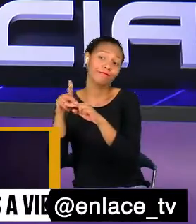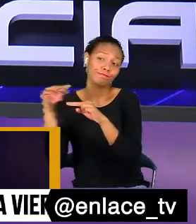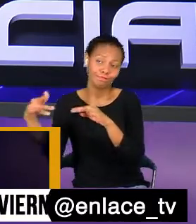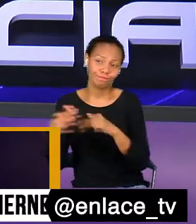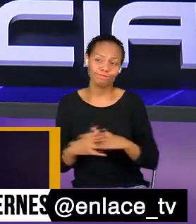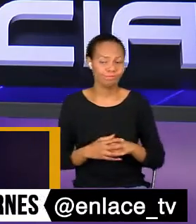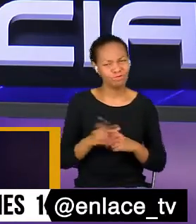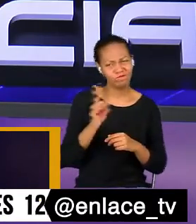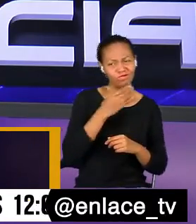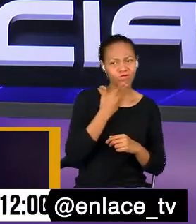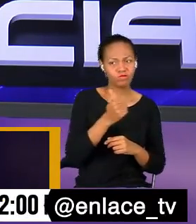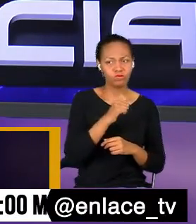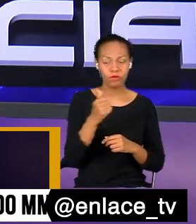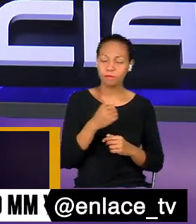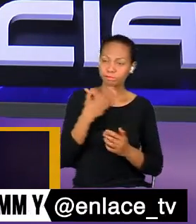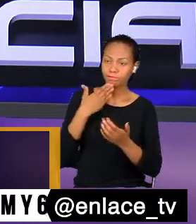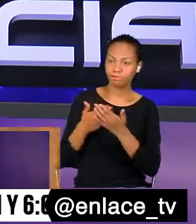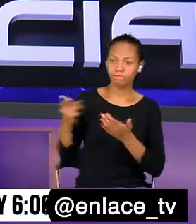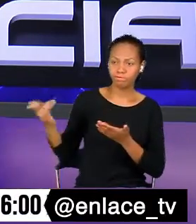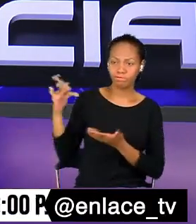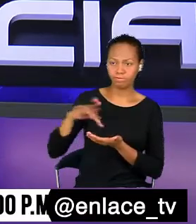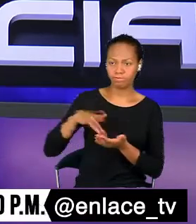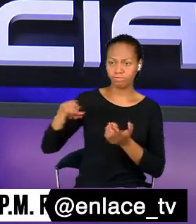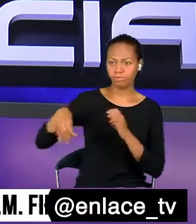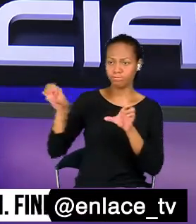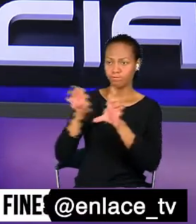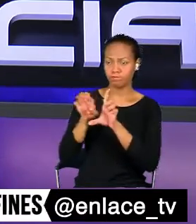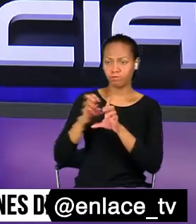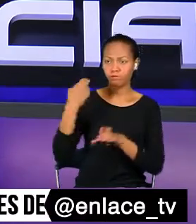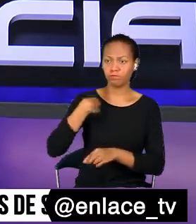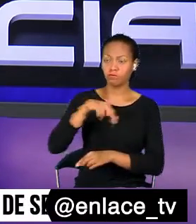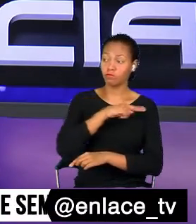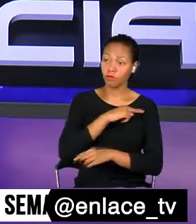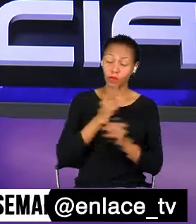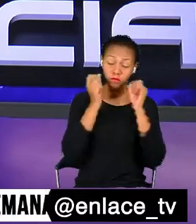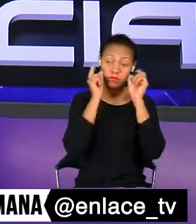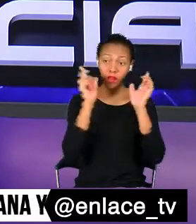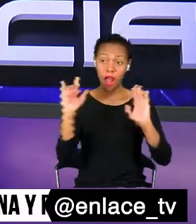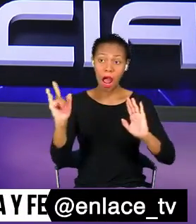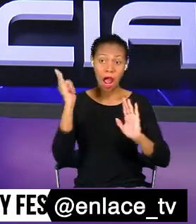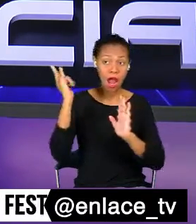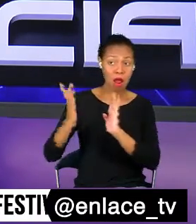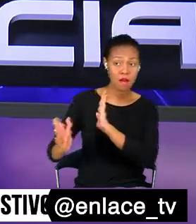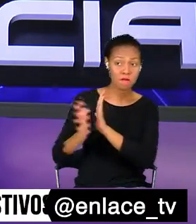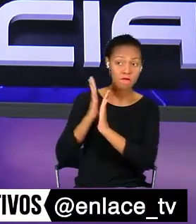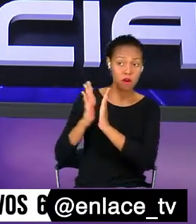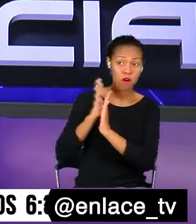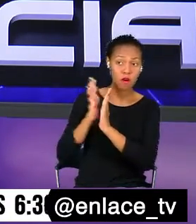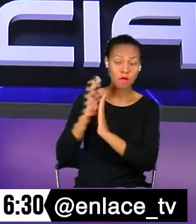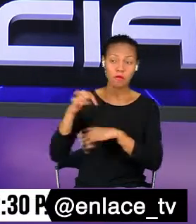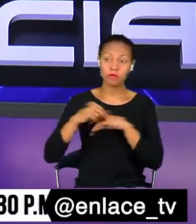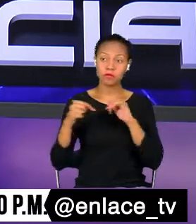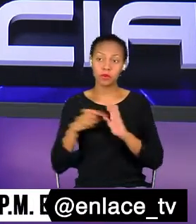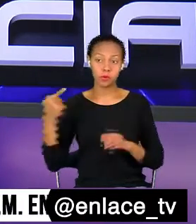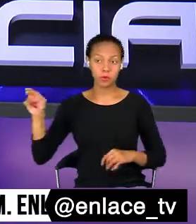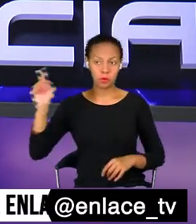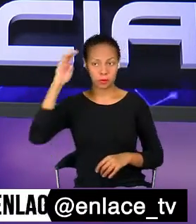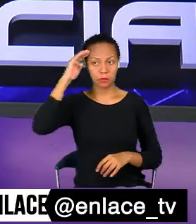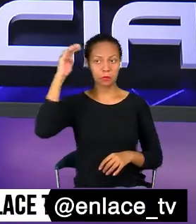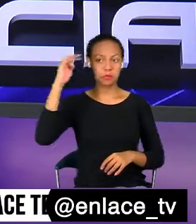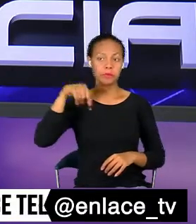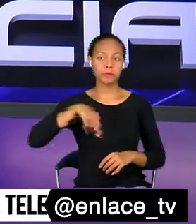gracias, coronel, por su presencia en Enlace Noticias. Estaremos atentos a estas y otras informaciones desde la institución de la policía en el